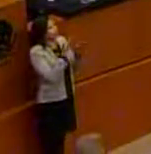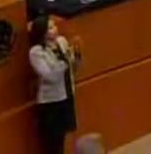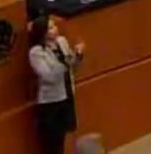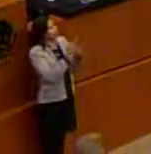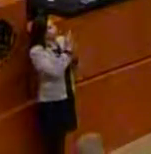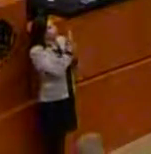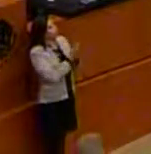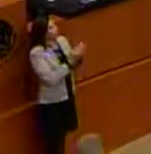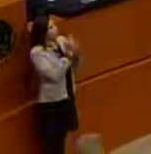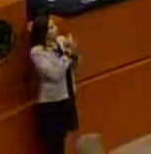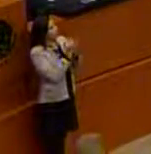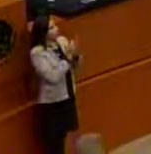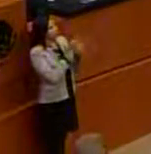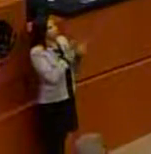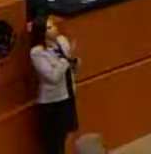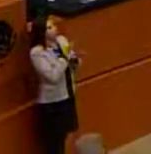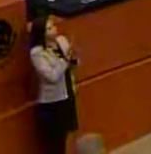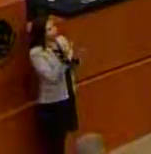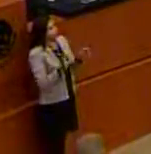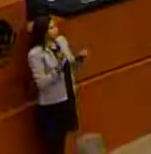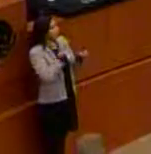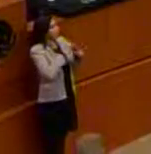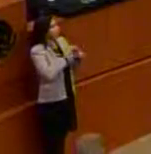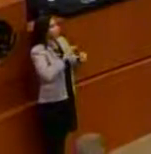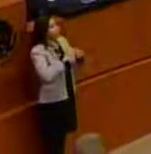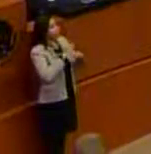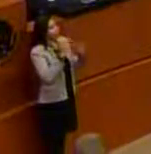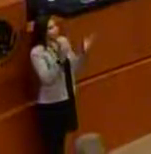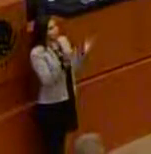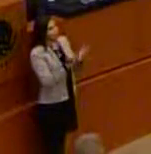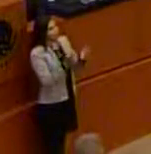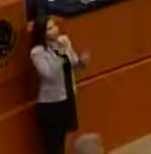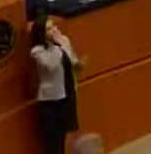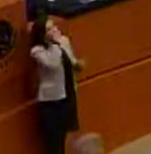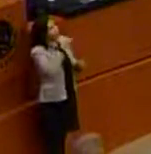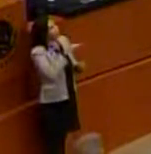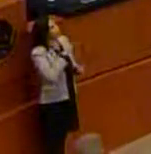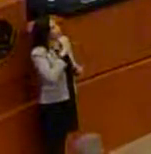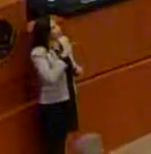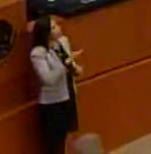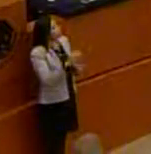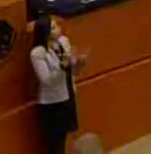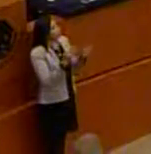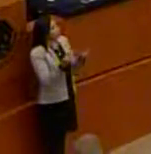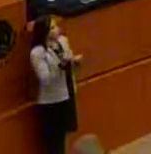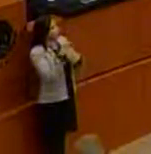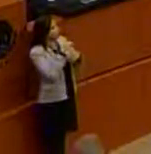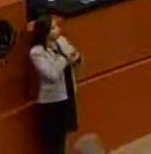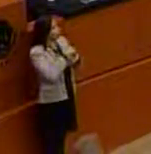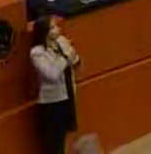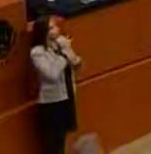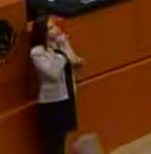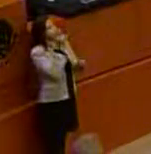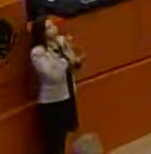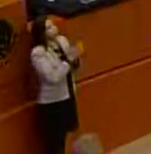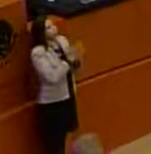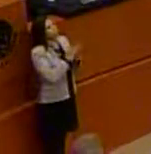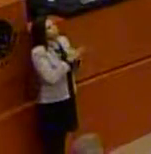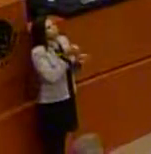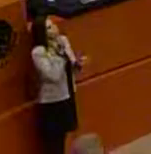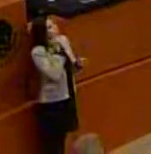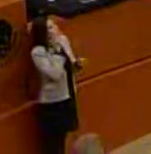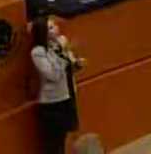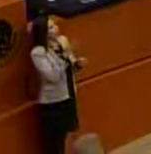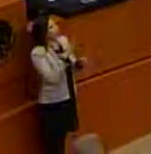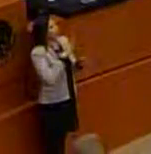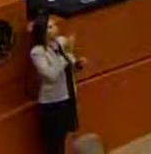esta naturaleza y qué medidas adicionales podrían plantearse para que precisamente no solamente el